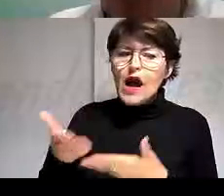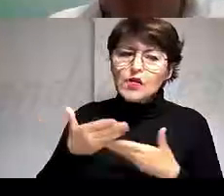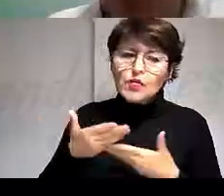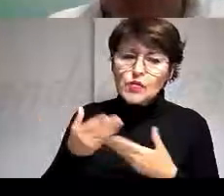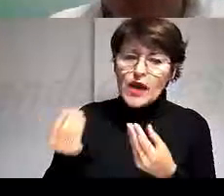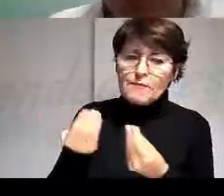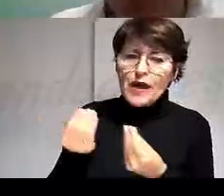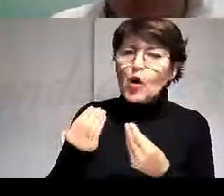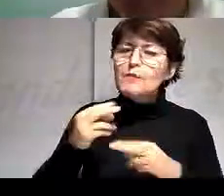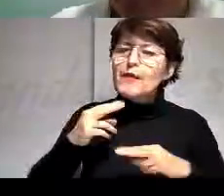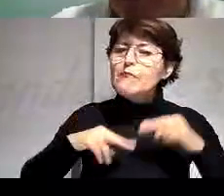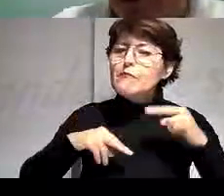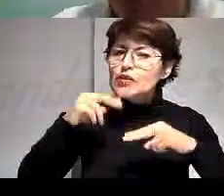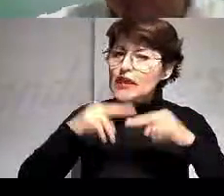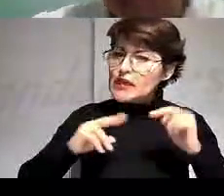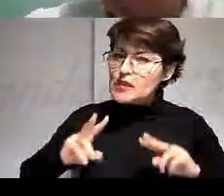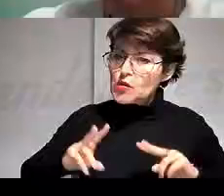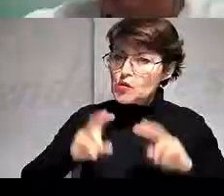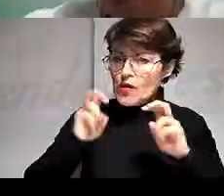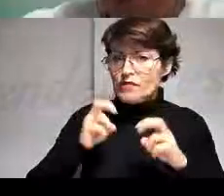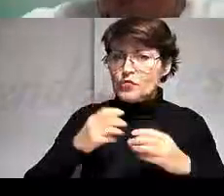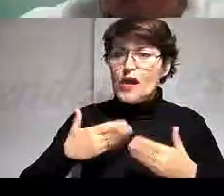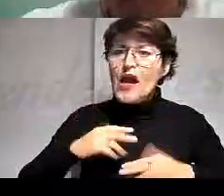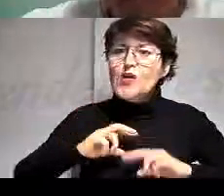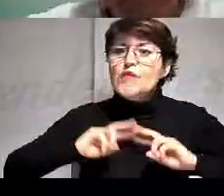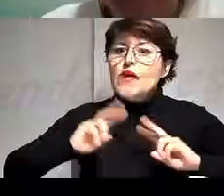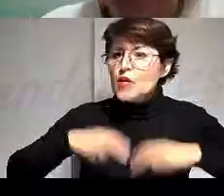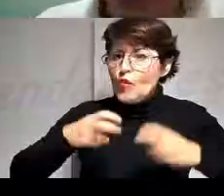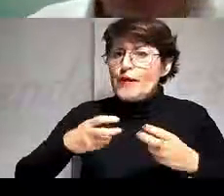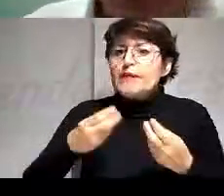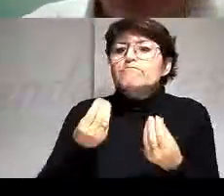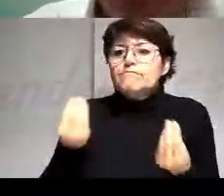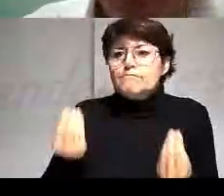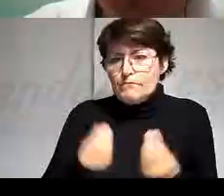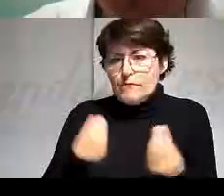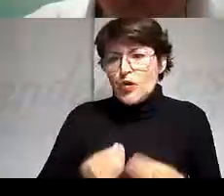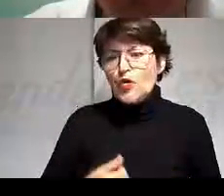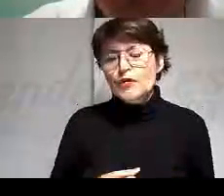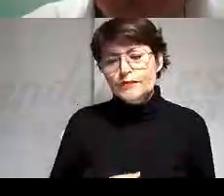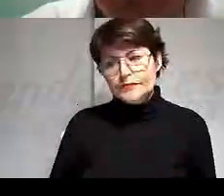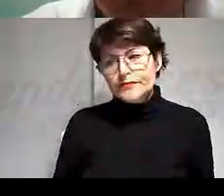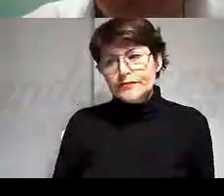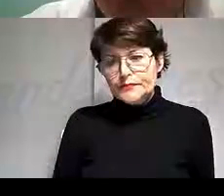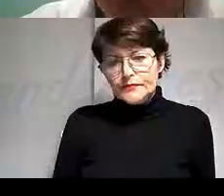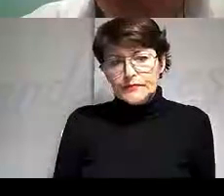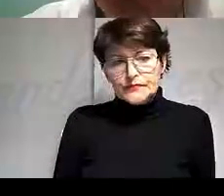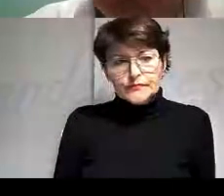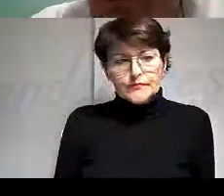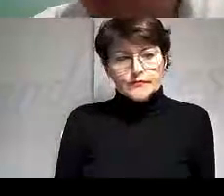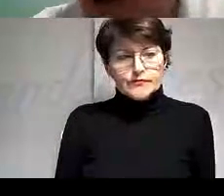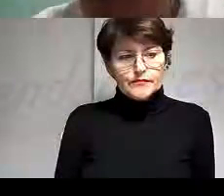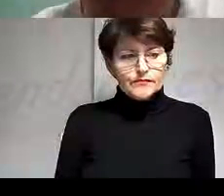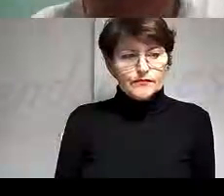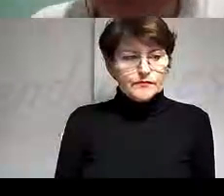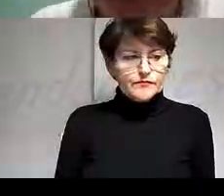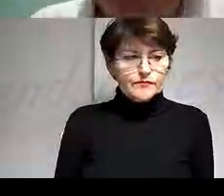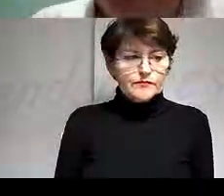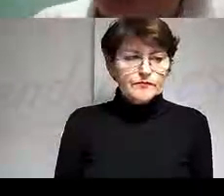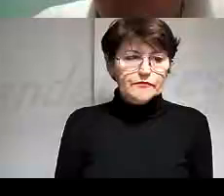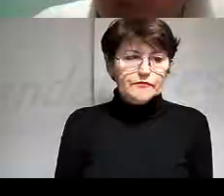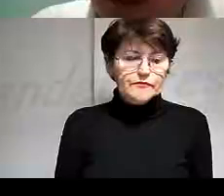nuevas proteínas, con lo que la recuperación a nivel muscular pues es más importante, más